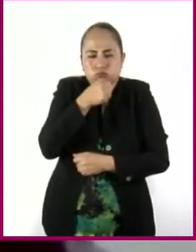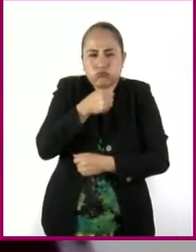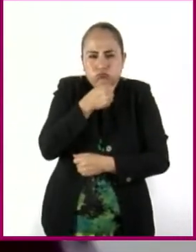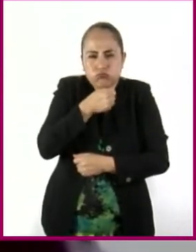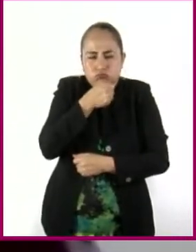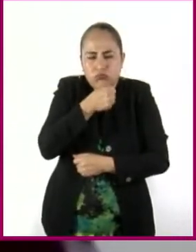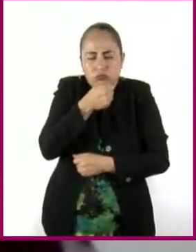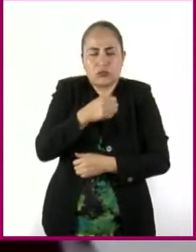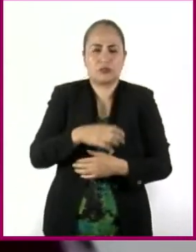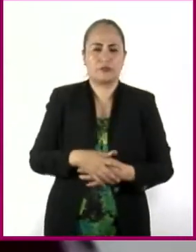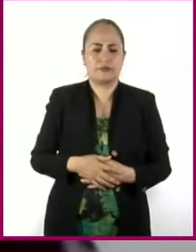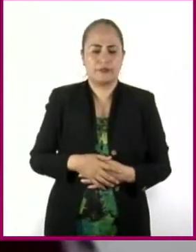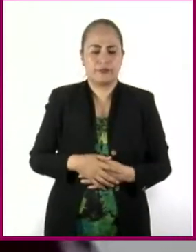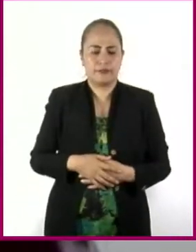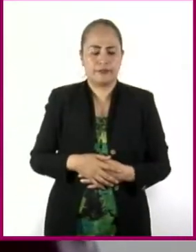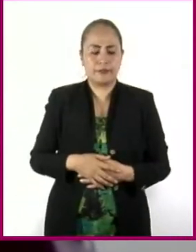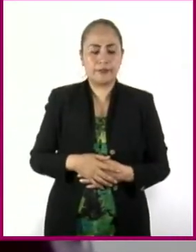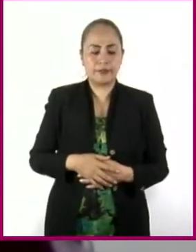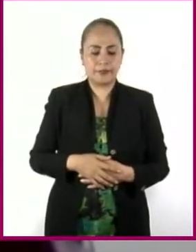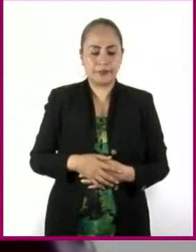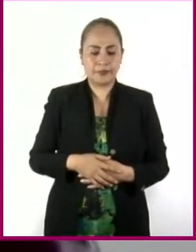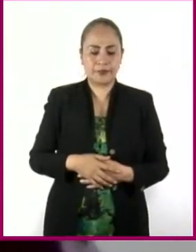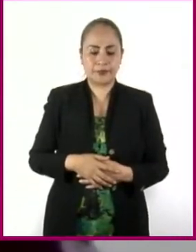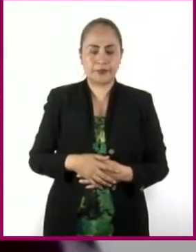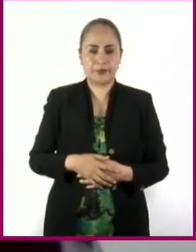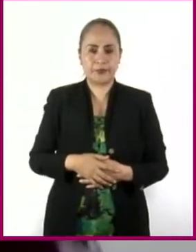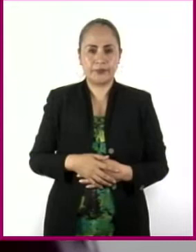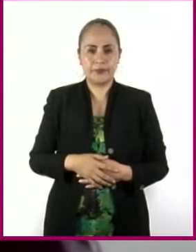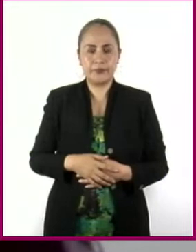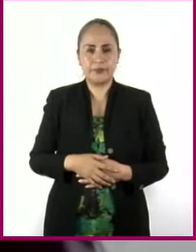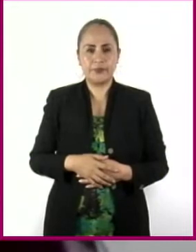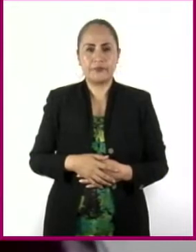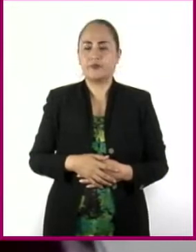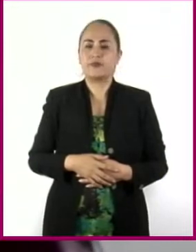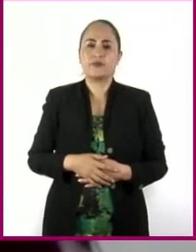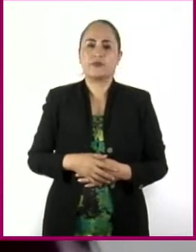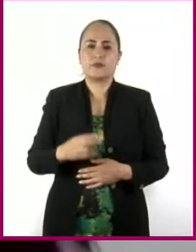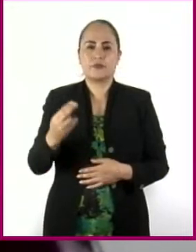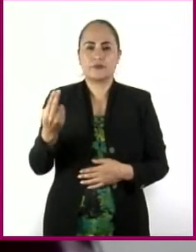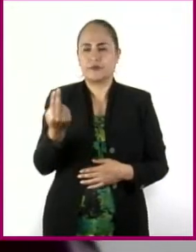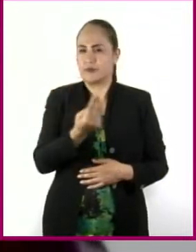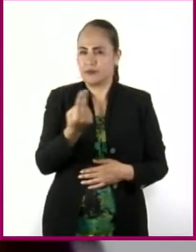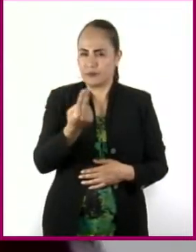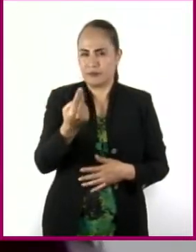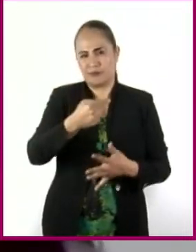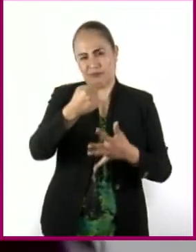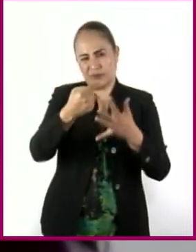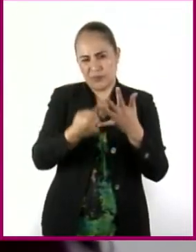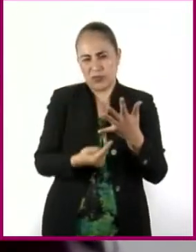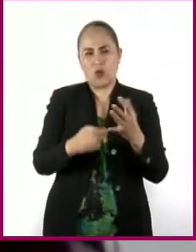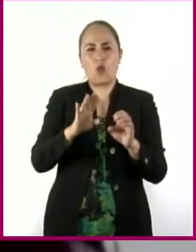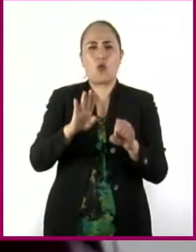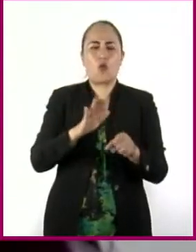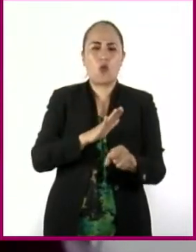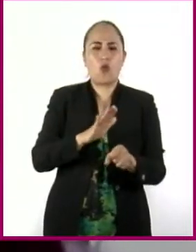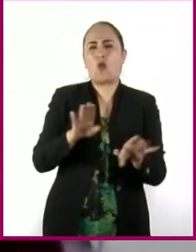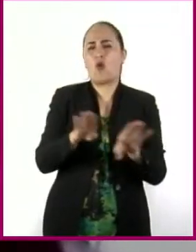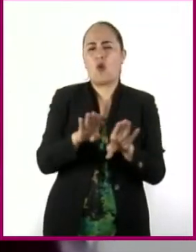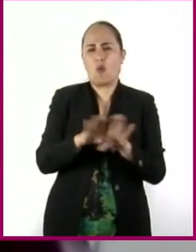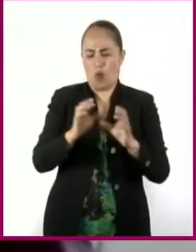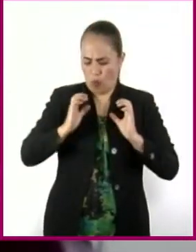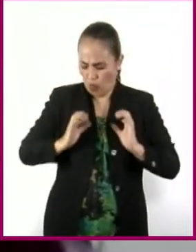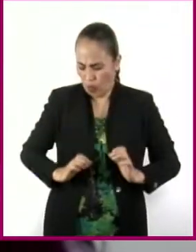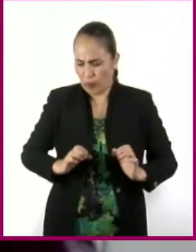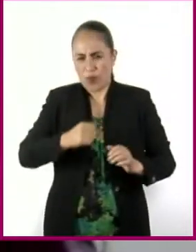nos permitan propiamente conocer las formas en las que se ha envejecido, pero